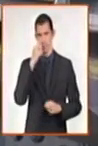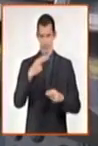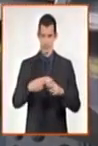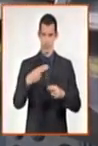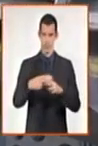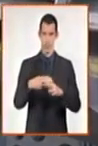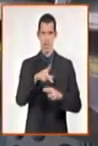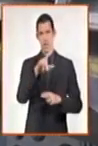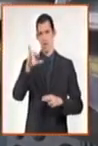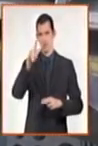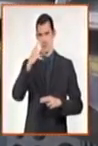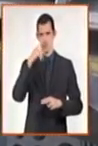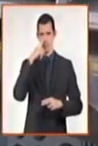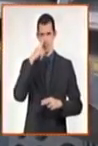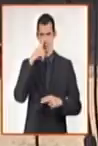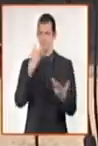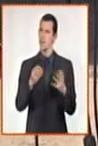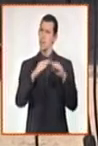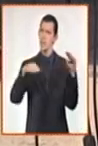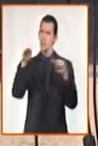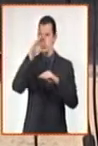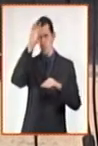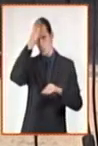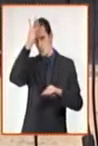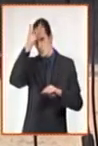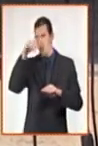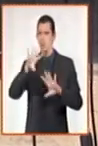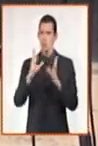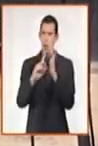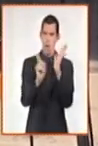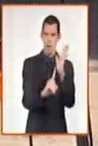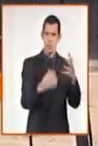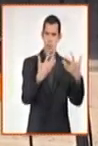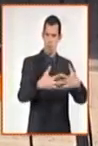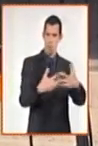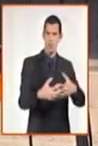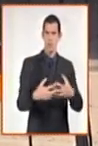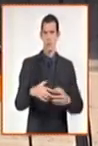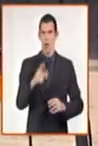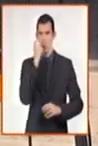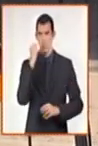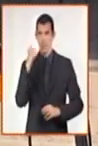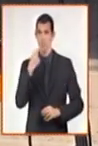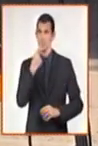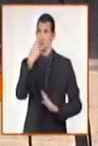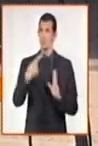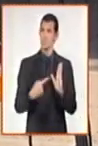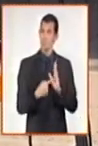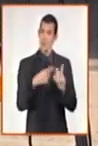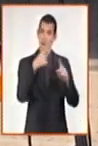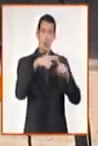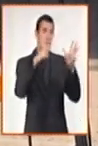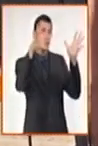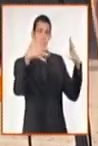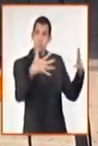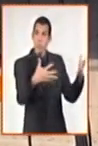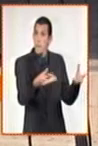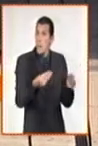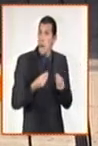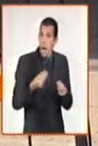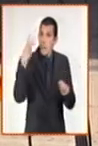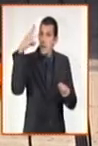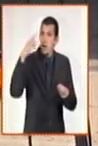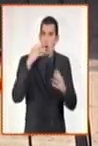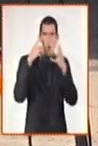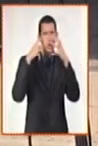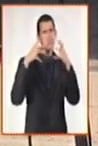más que entre Cuba y México no hay fenómenos naturales, ni horarios, ni siniestros que puedan detener la fortaleza